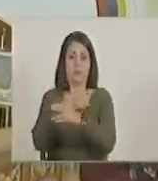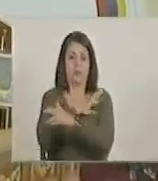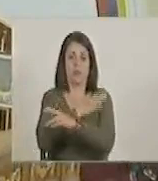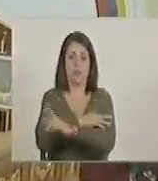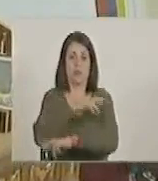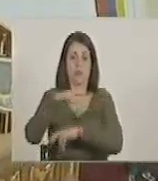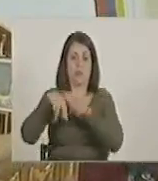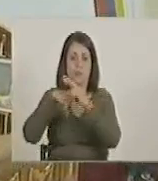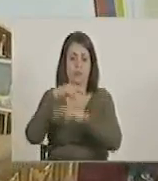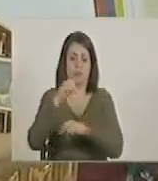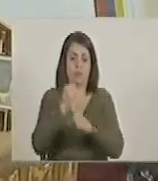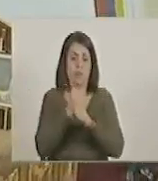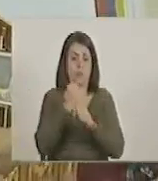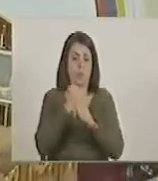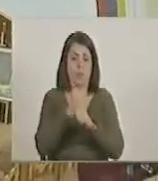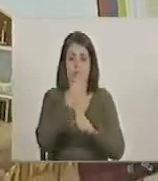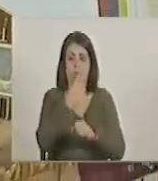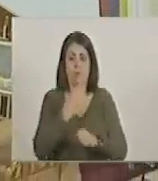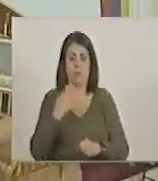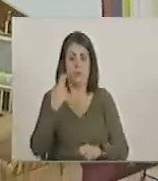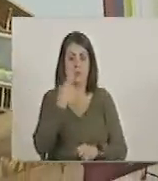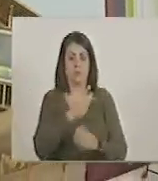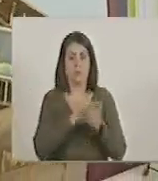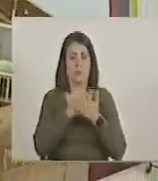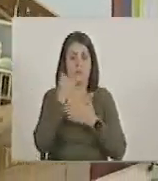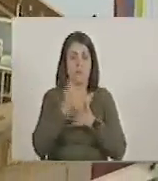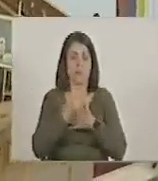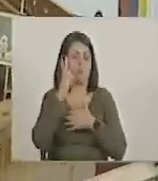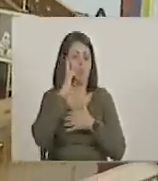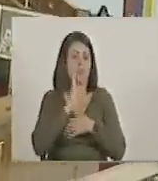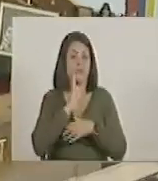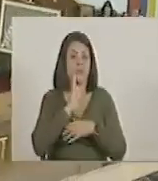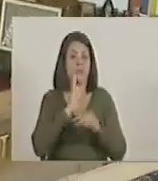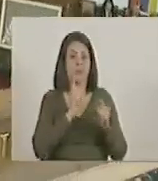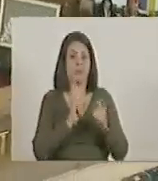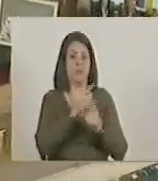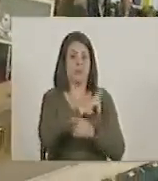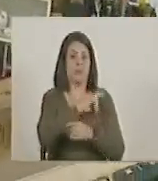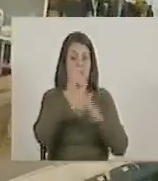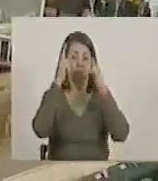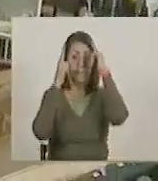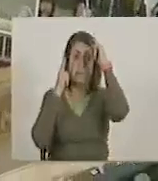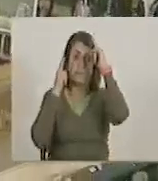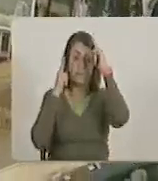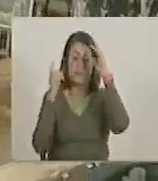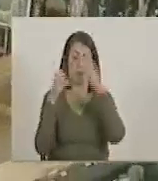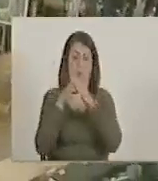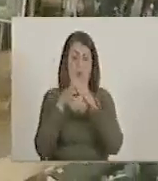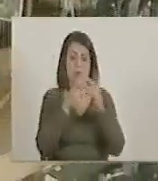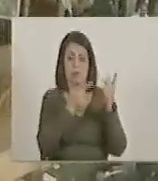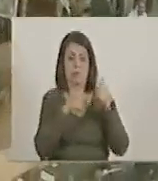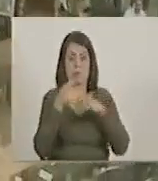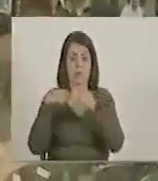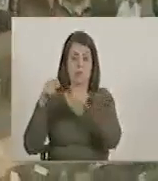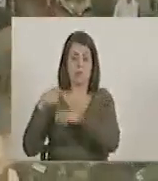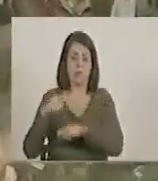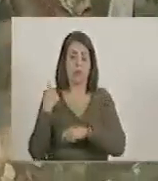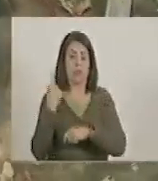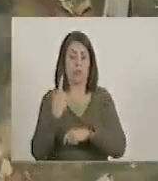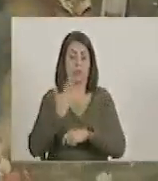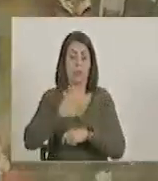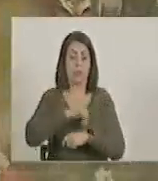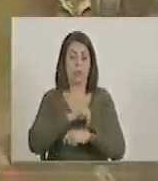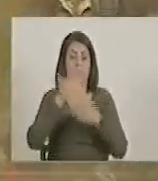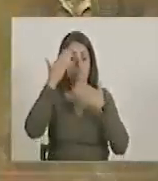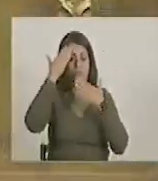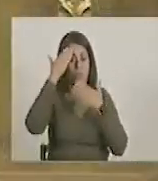la clase obrera muy comprometida con el proyecto bolivariano del comandante Chávez y sectores económicos que nosotros